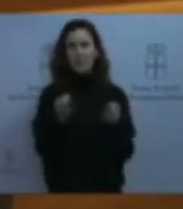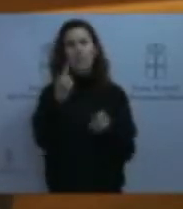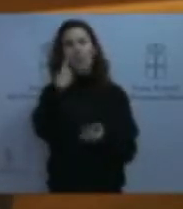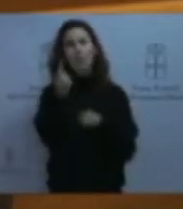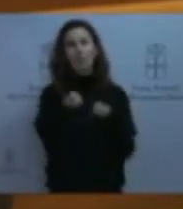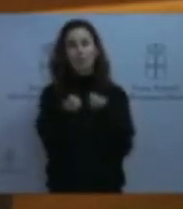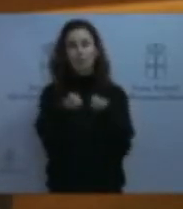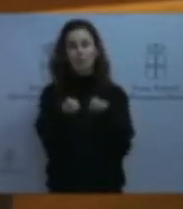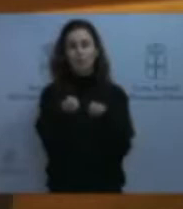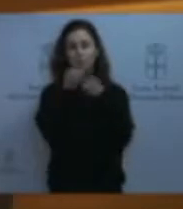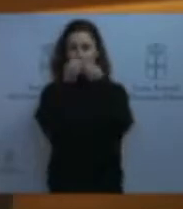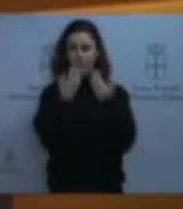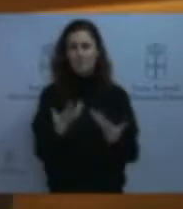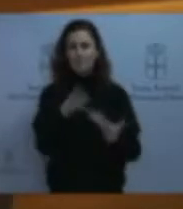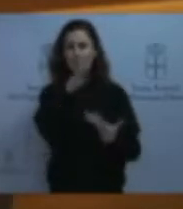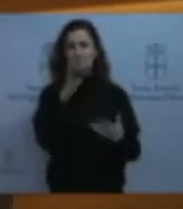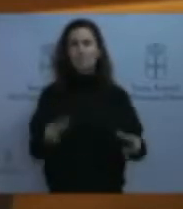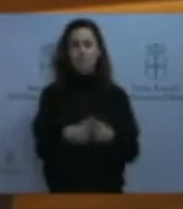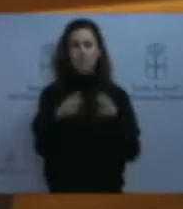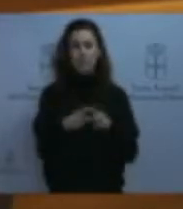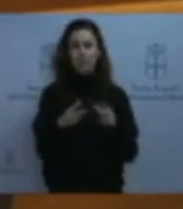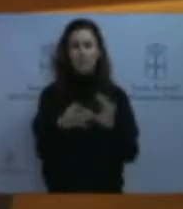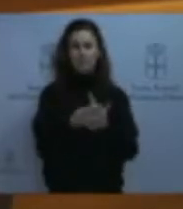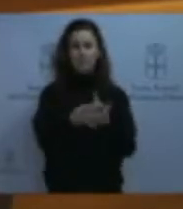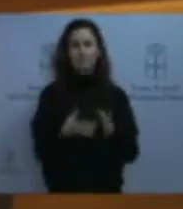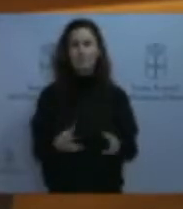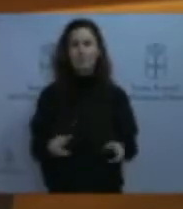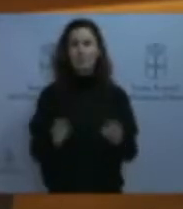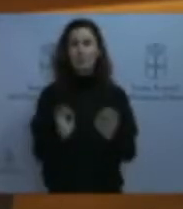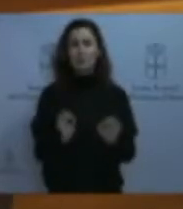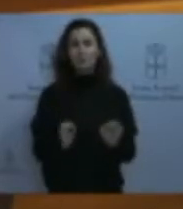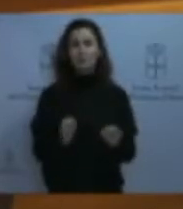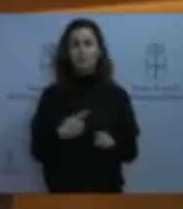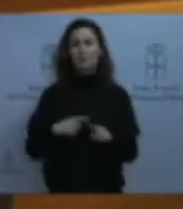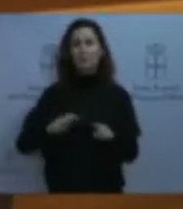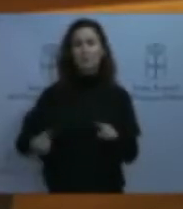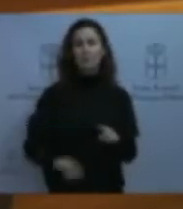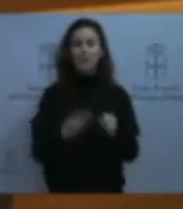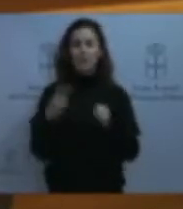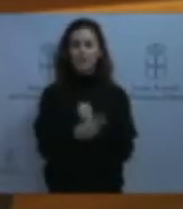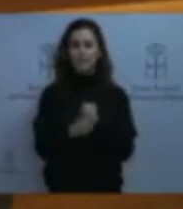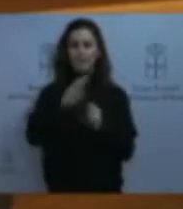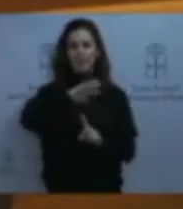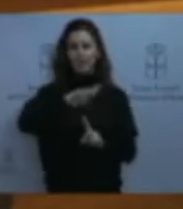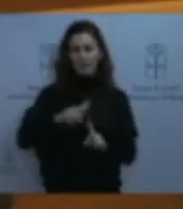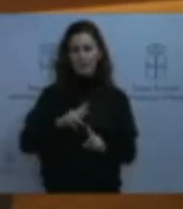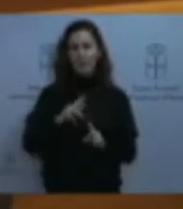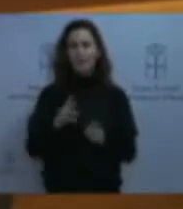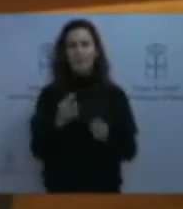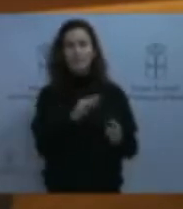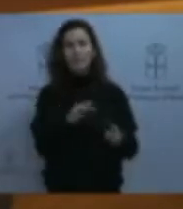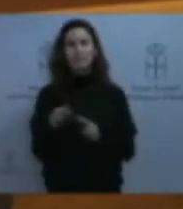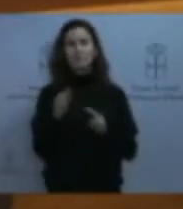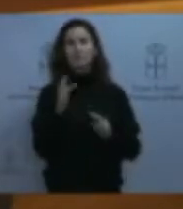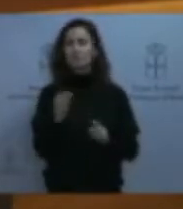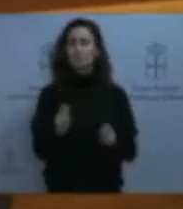adecuadamente factores sociales, factores que eviten un clima de confusión social que los favorezca,